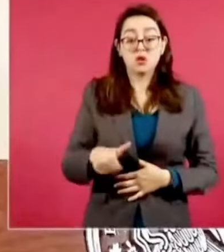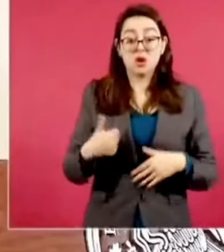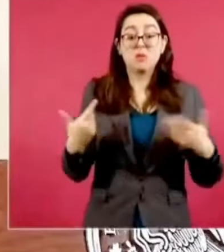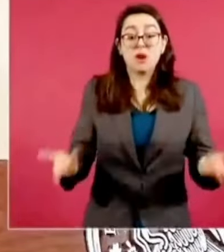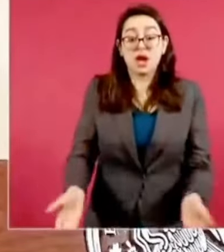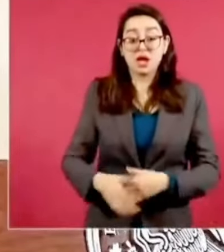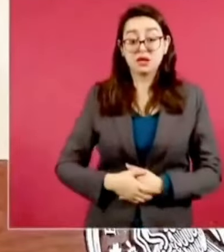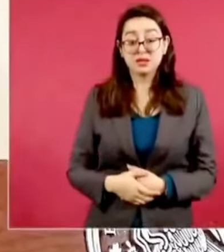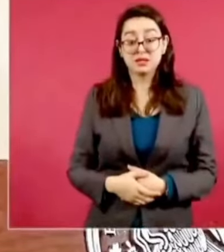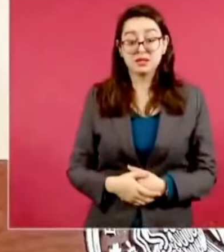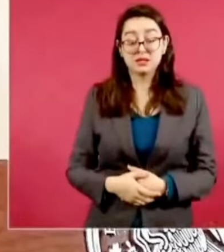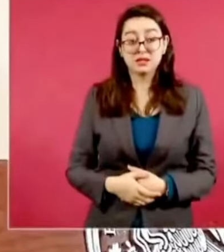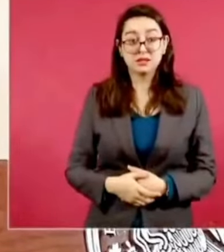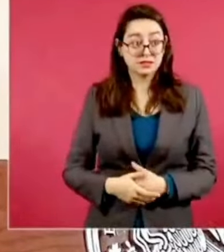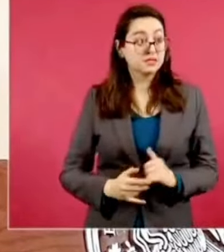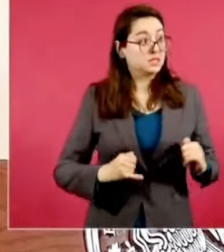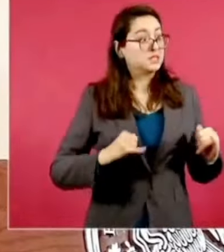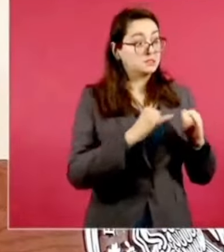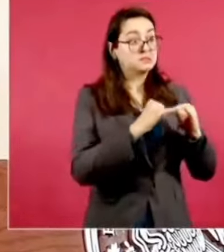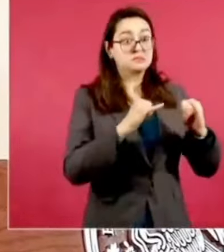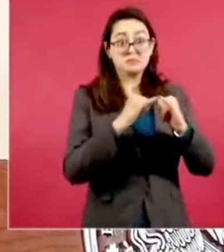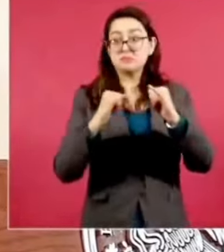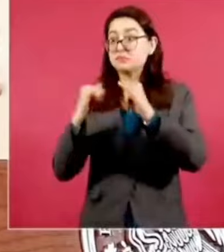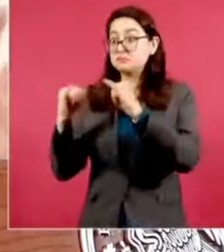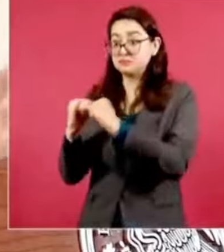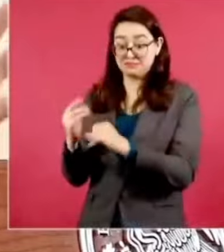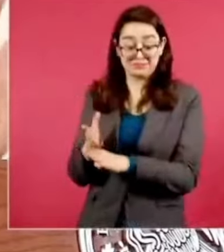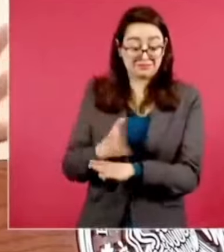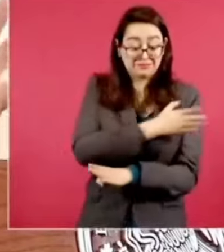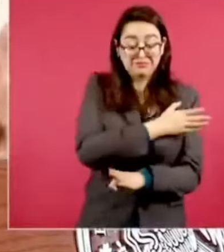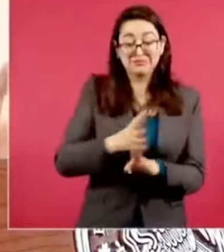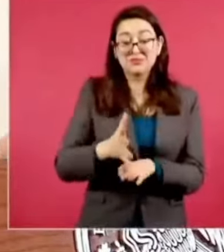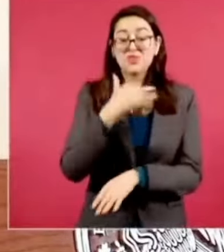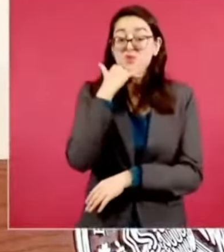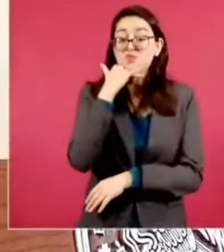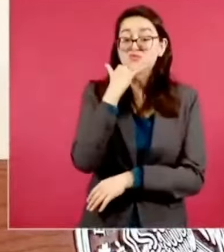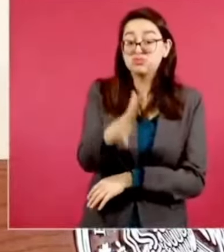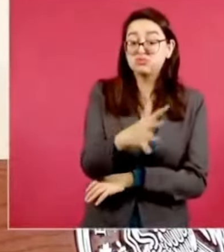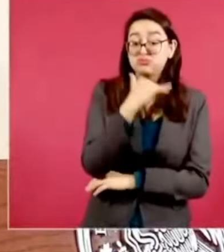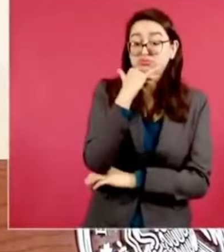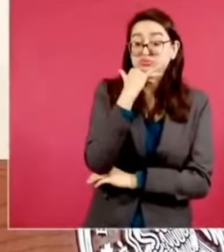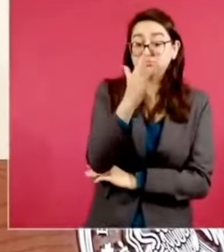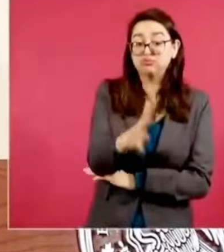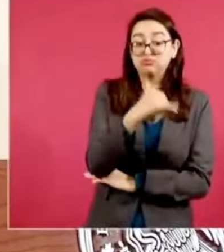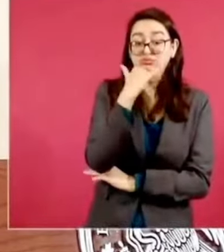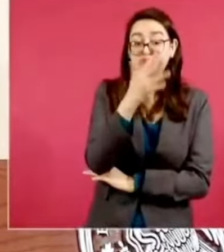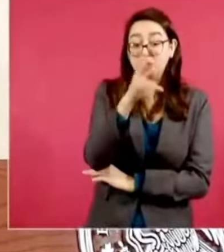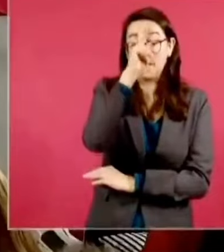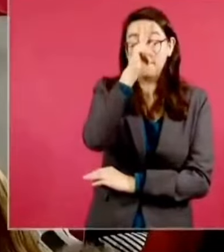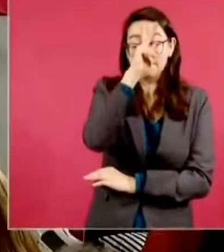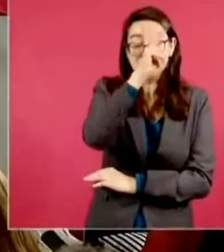imperaba era la corrupción. Todo era una simulación.